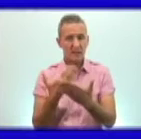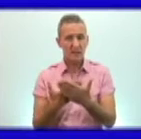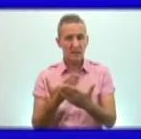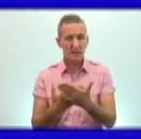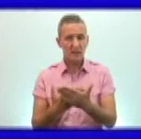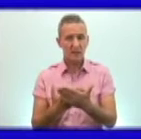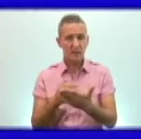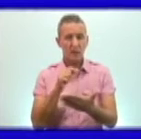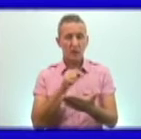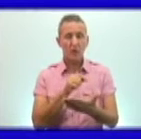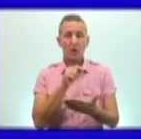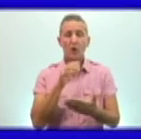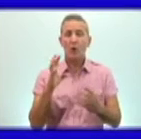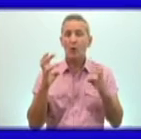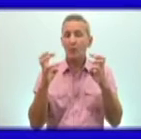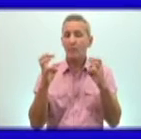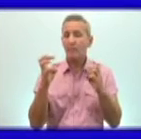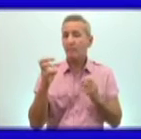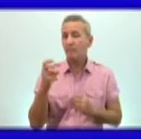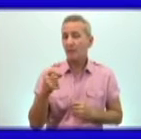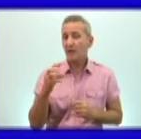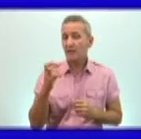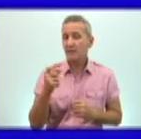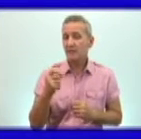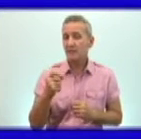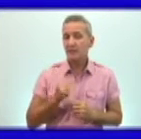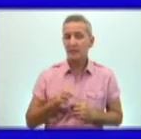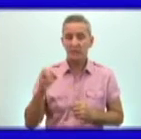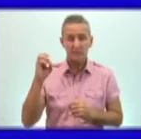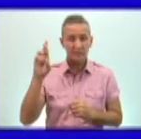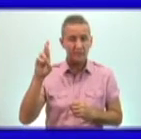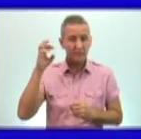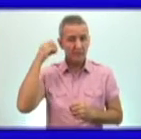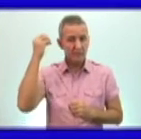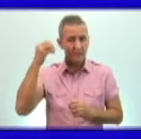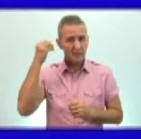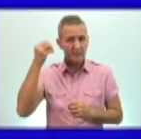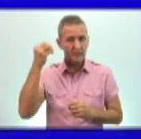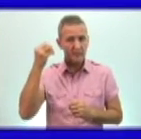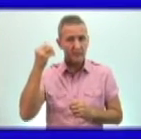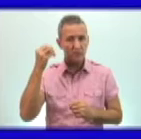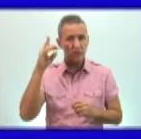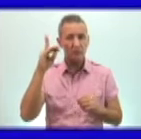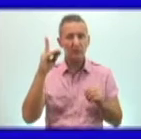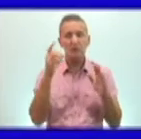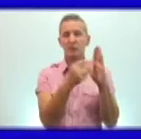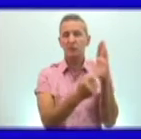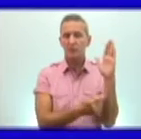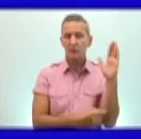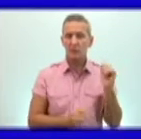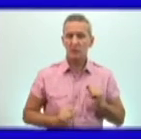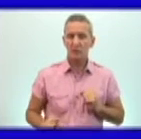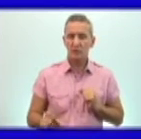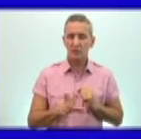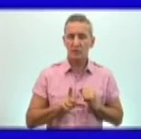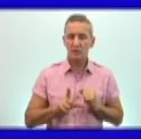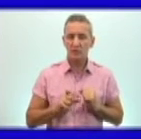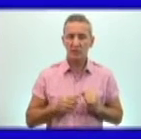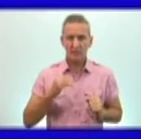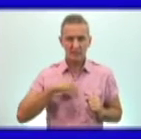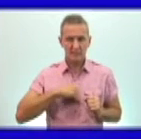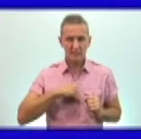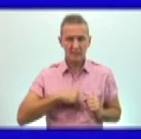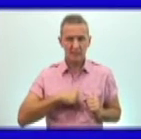matemática de nuestra razón, de la razón de ser de la doctrina socialista. El sentimiento es la razón moral.